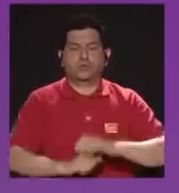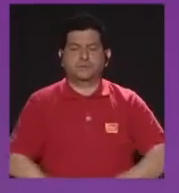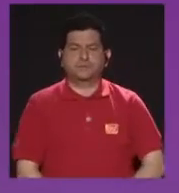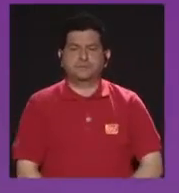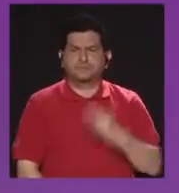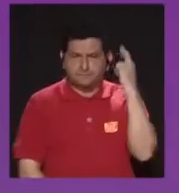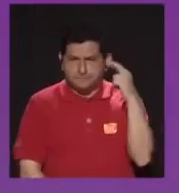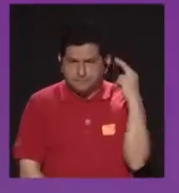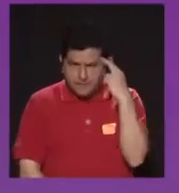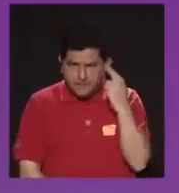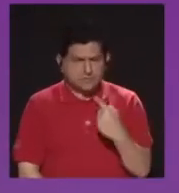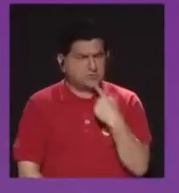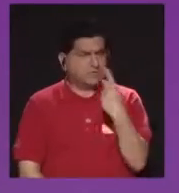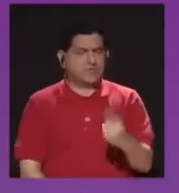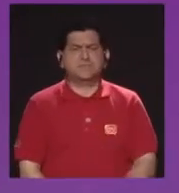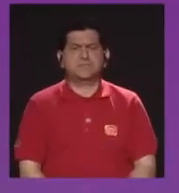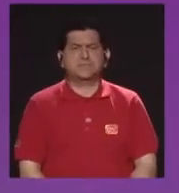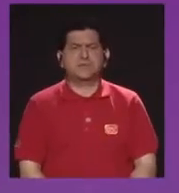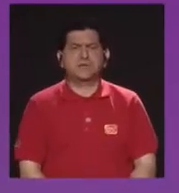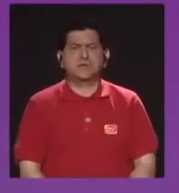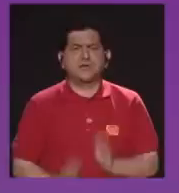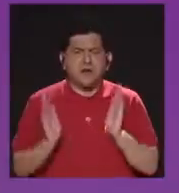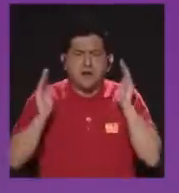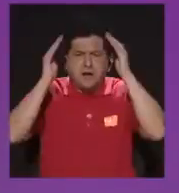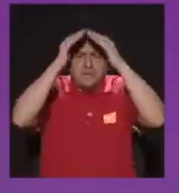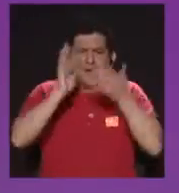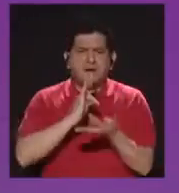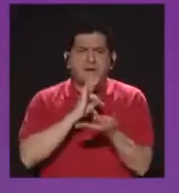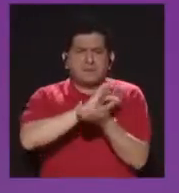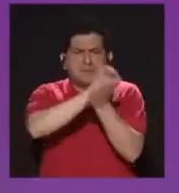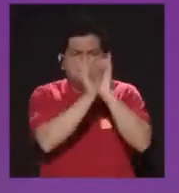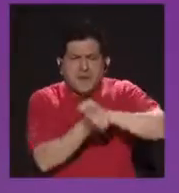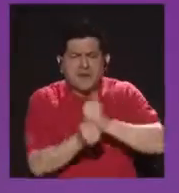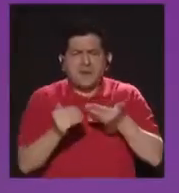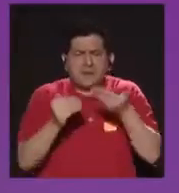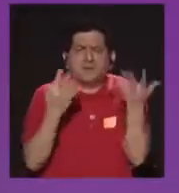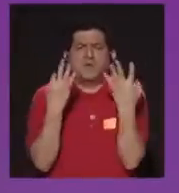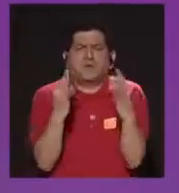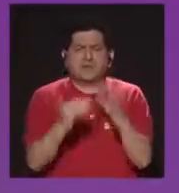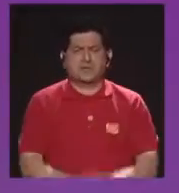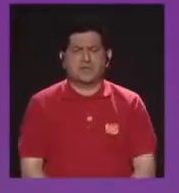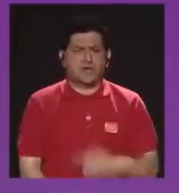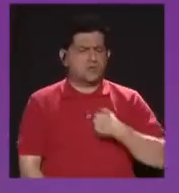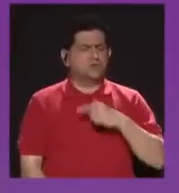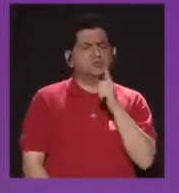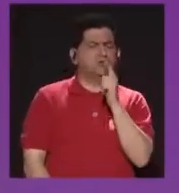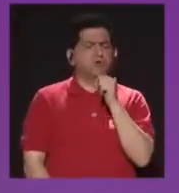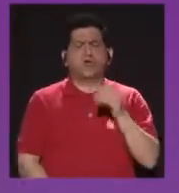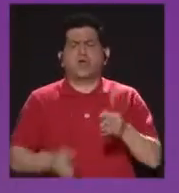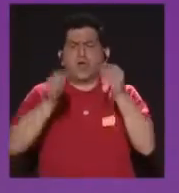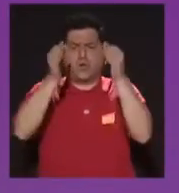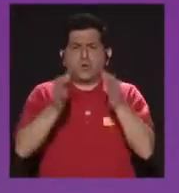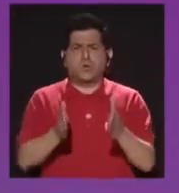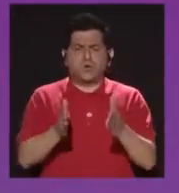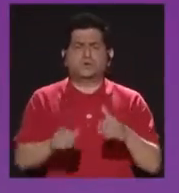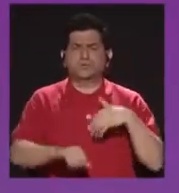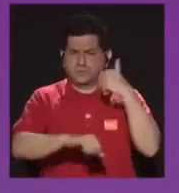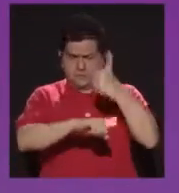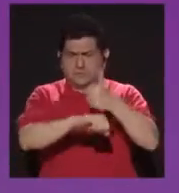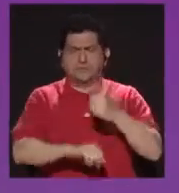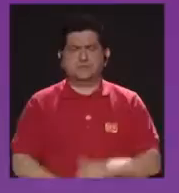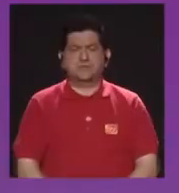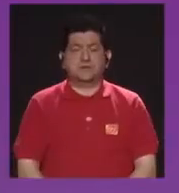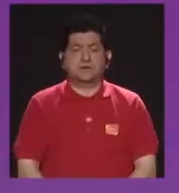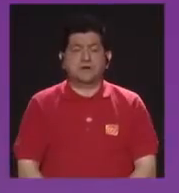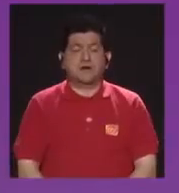porque se ha dicho bueno el papá como que ha querido cambiar las cosas y entonces ha dicho quién soy yo para juzgar y también dijo bueno